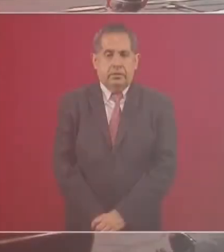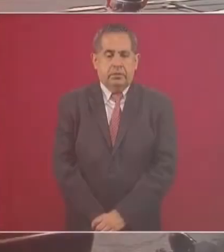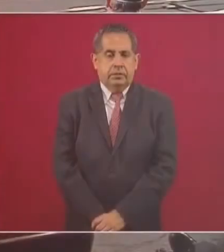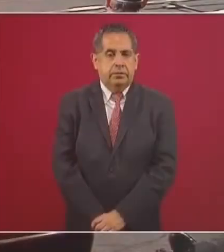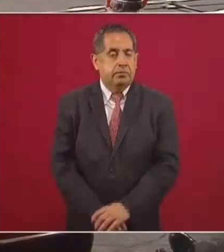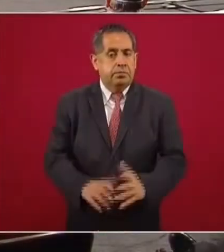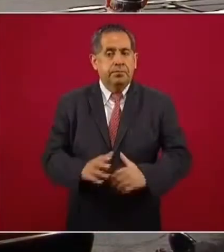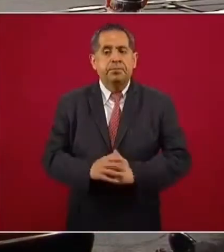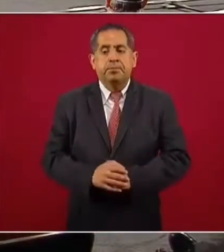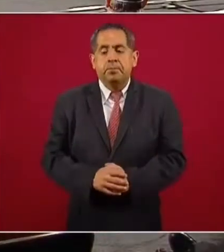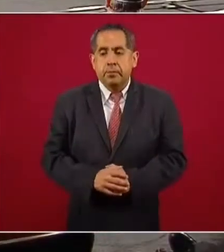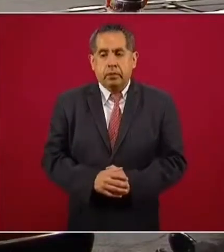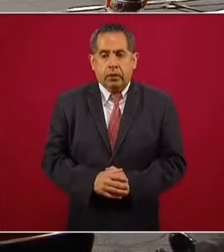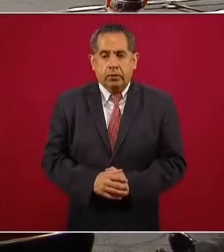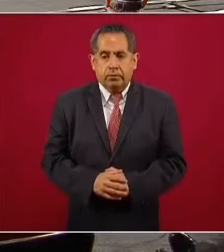días. Vamos a